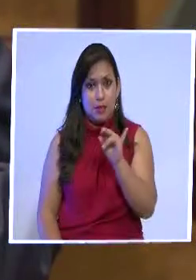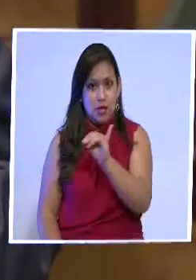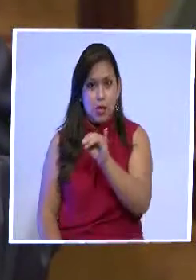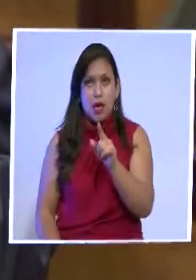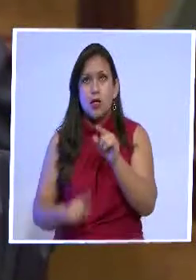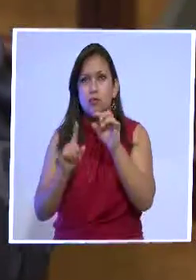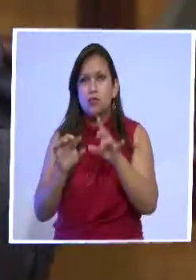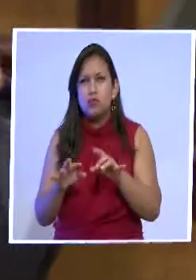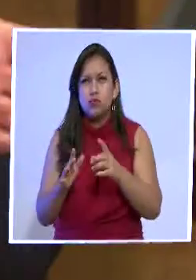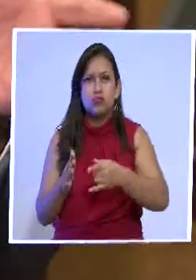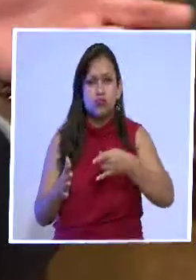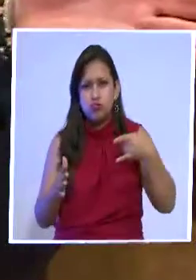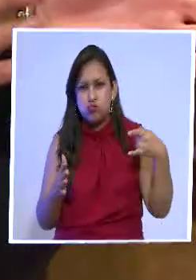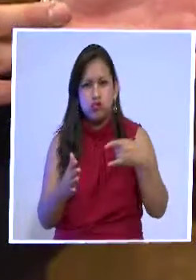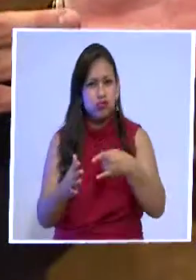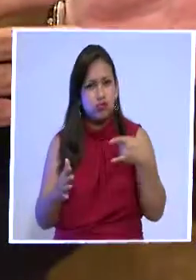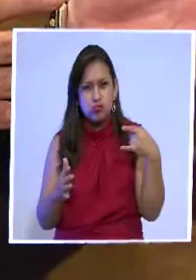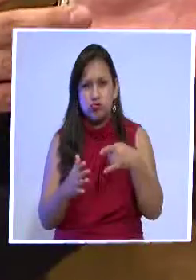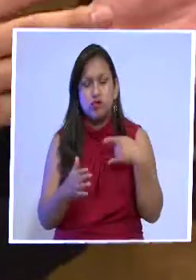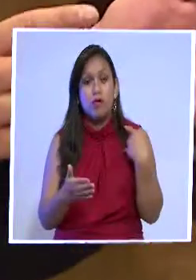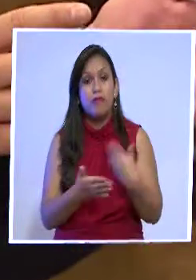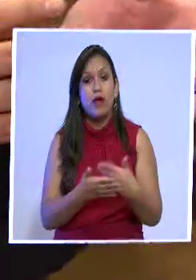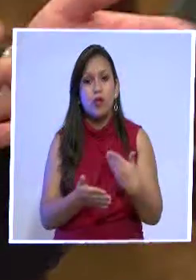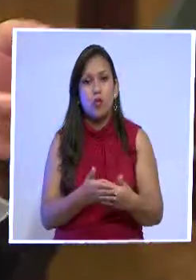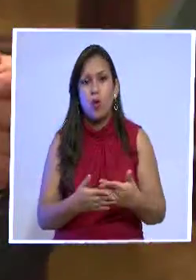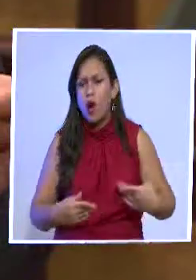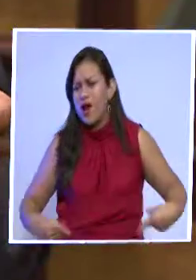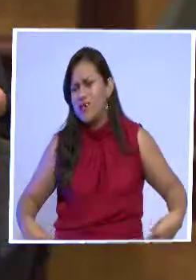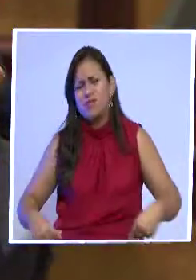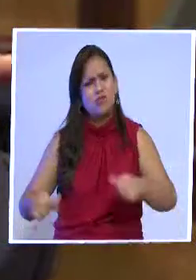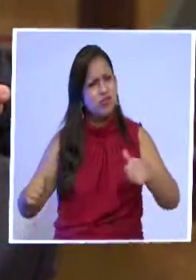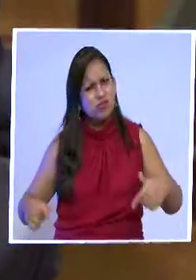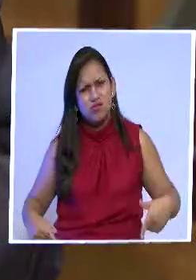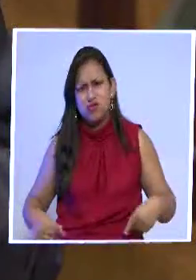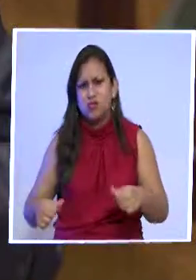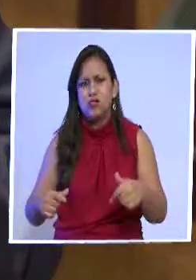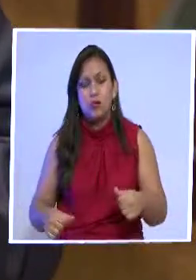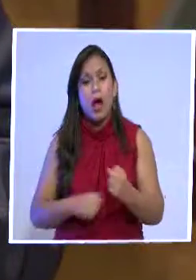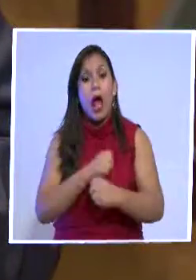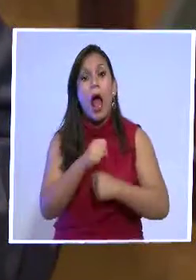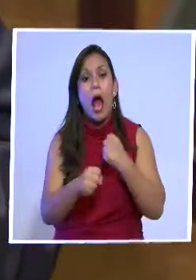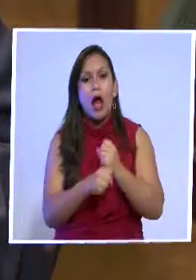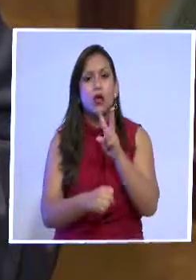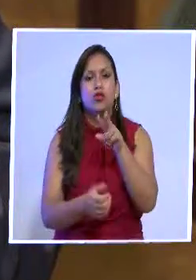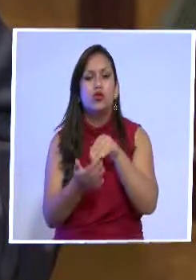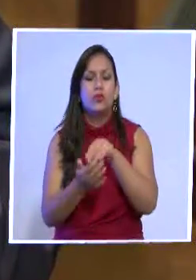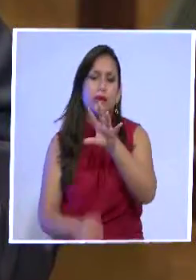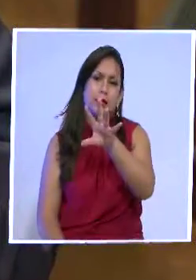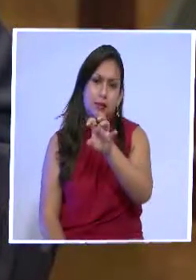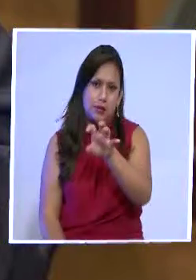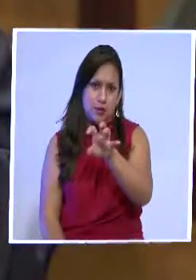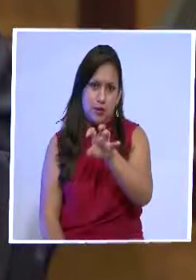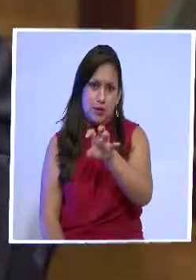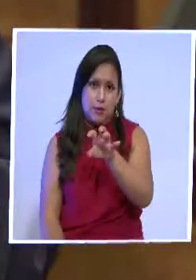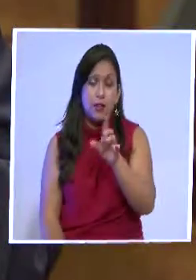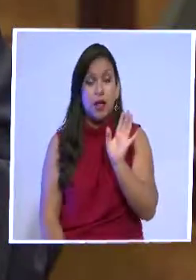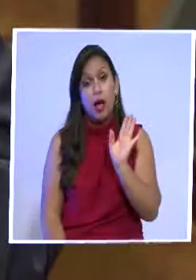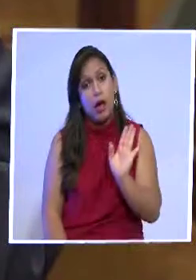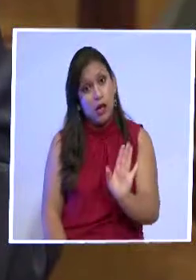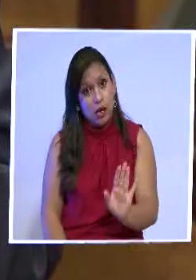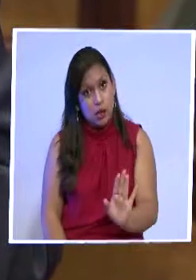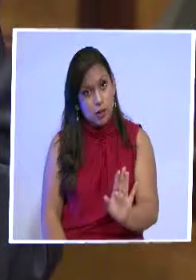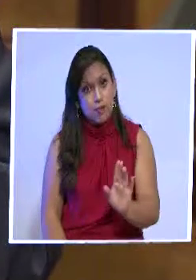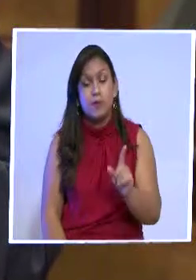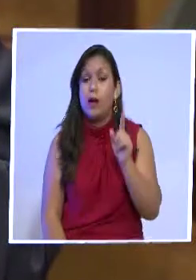cargar factura por factura todos los gastos del año 2015, del año anterior, siempre y cuando usted supere la base de haber ganado más de